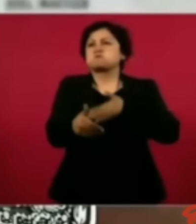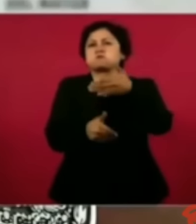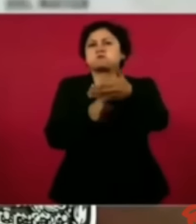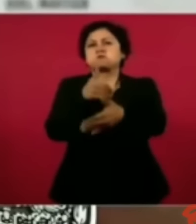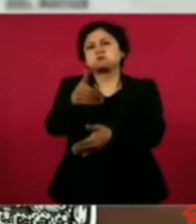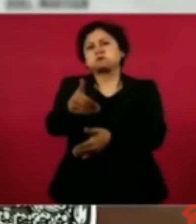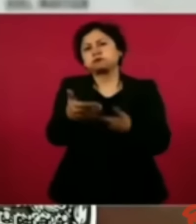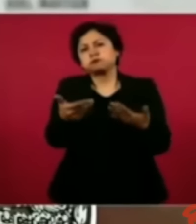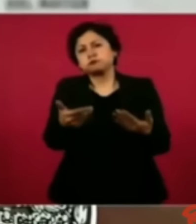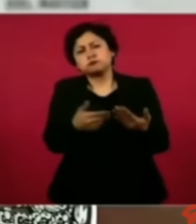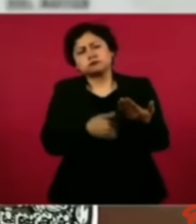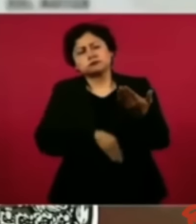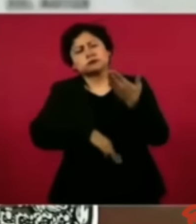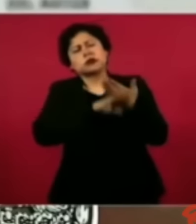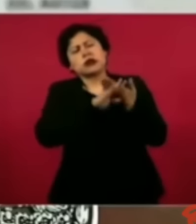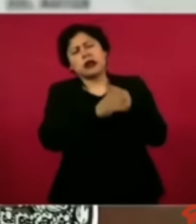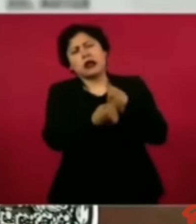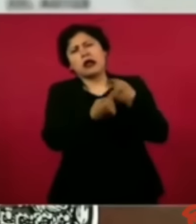Y además